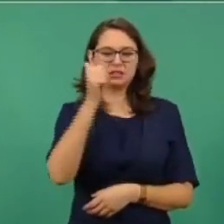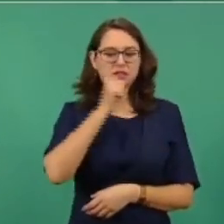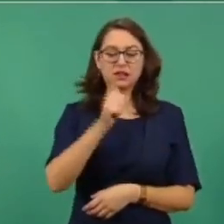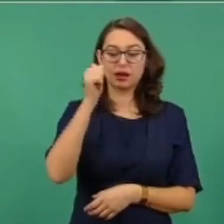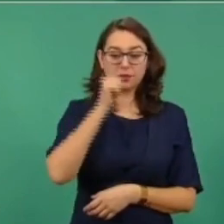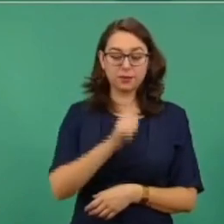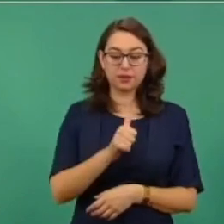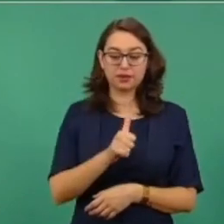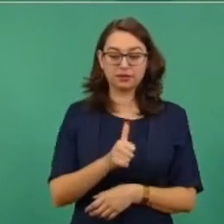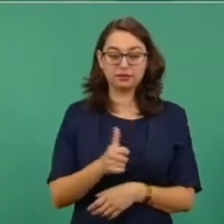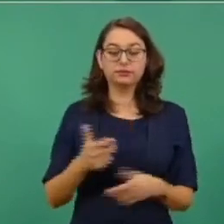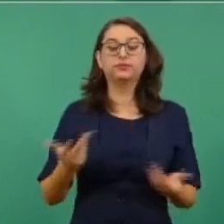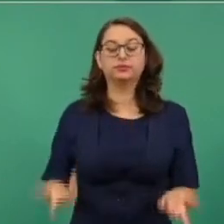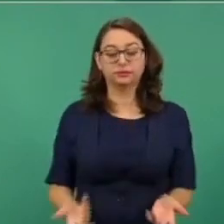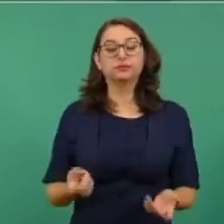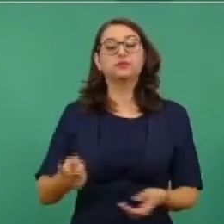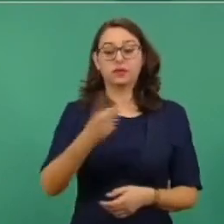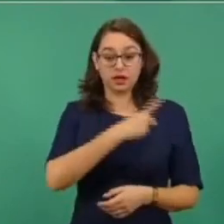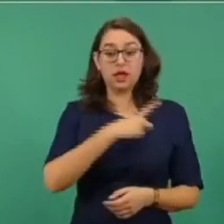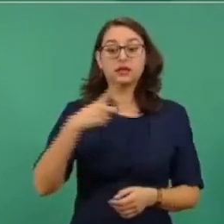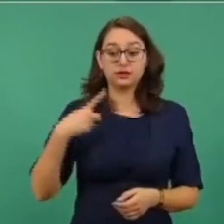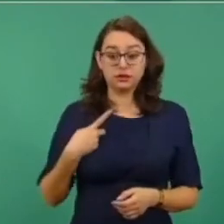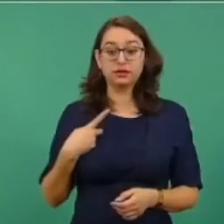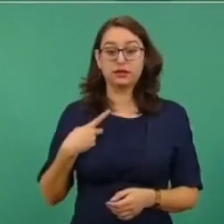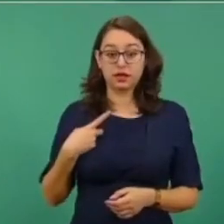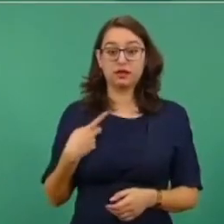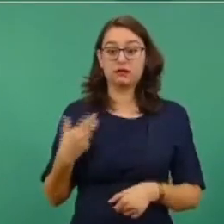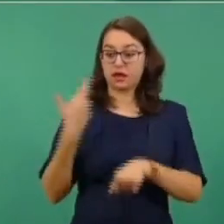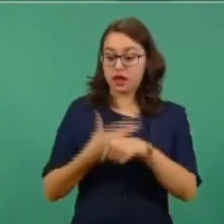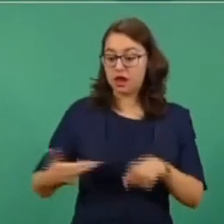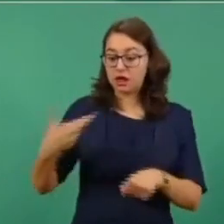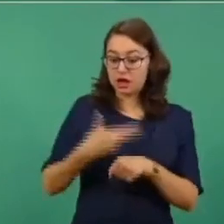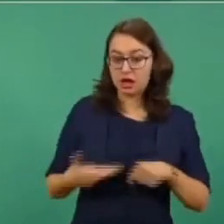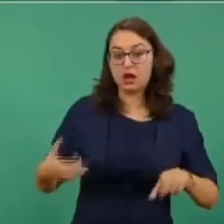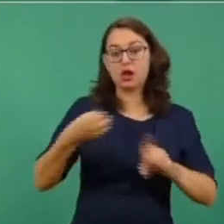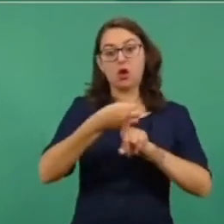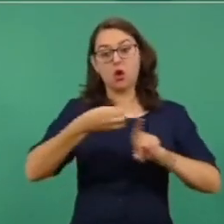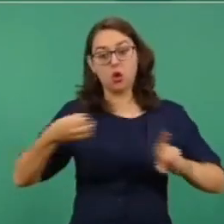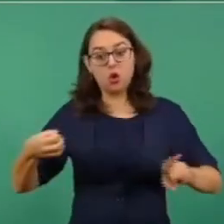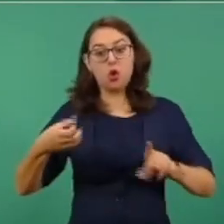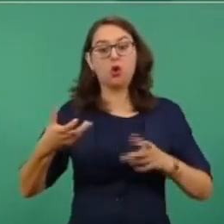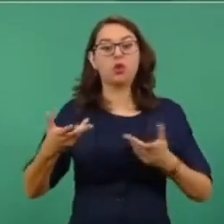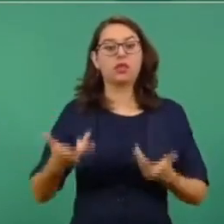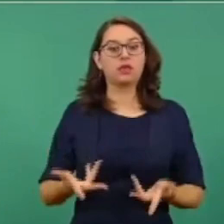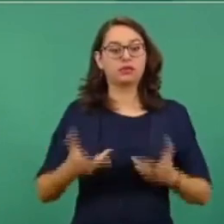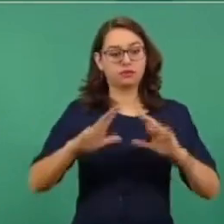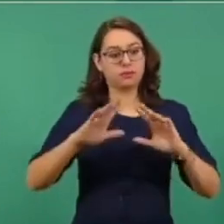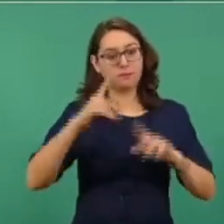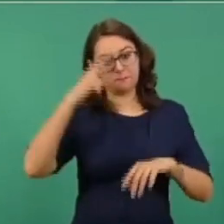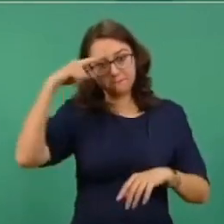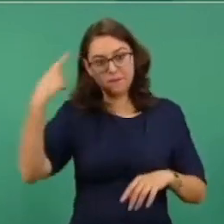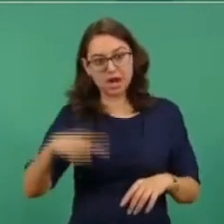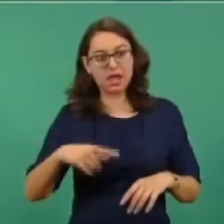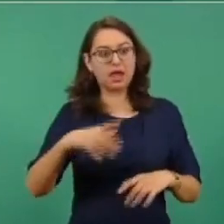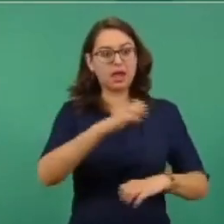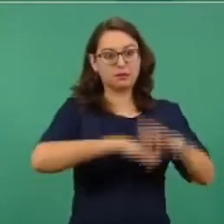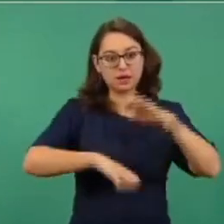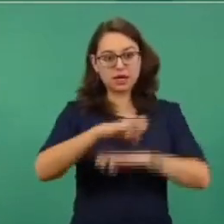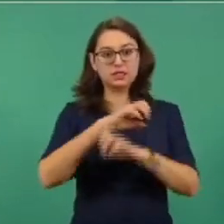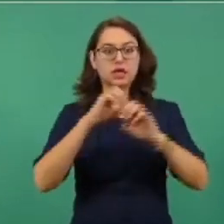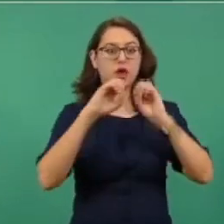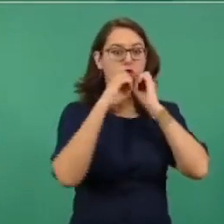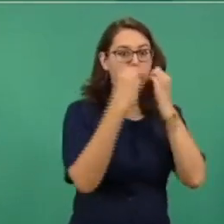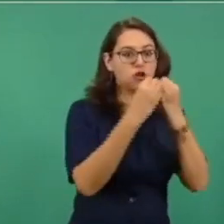Entonces, deben de haber organizaciones empresariales que auténticamente